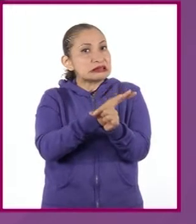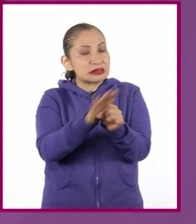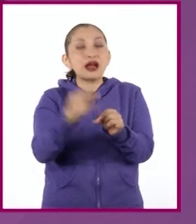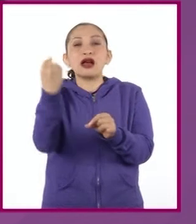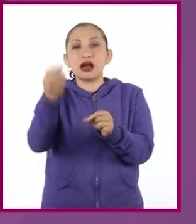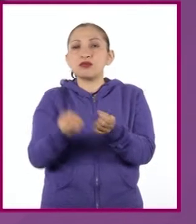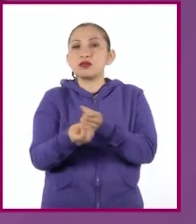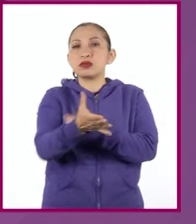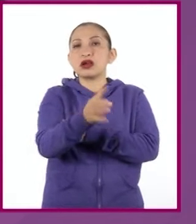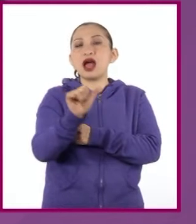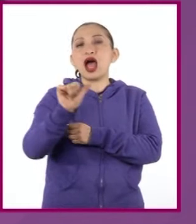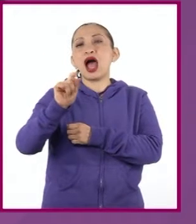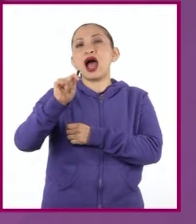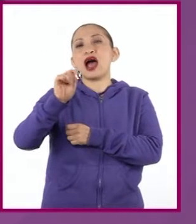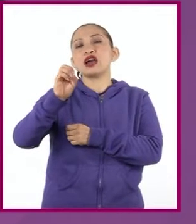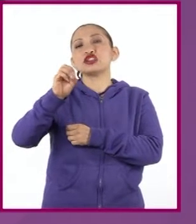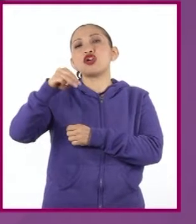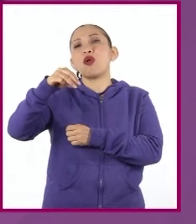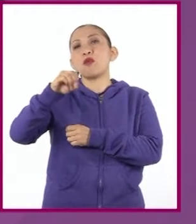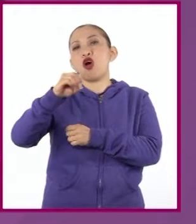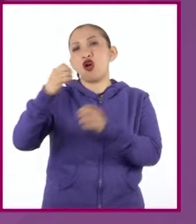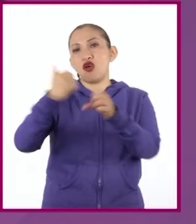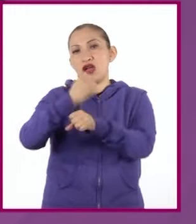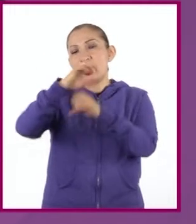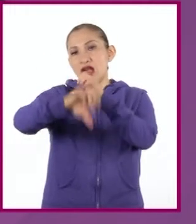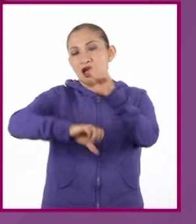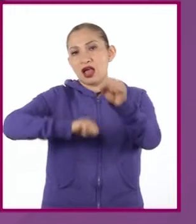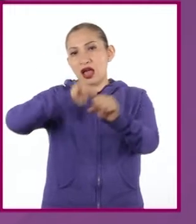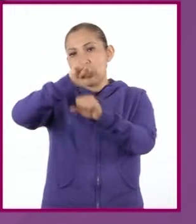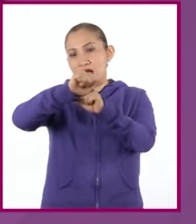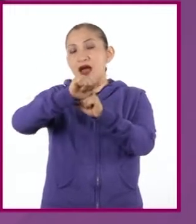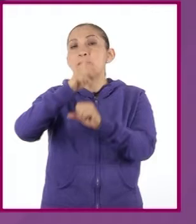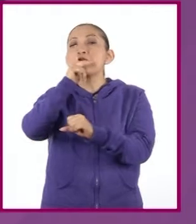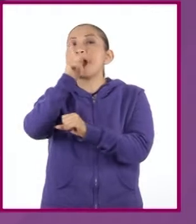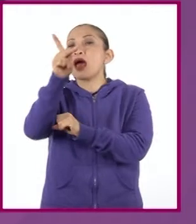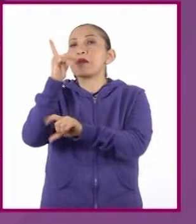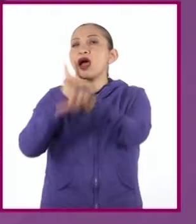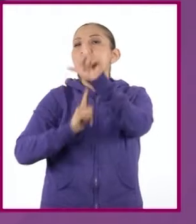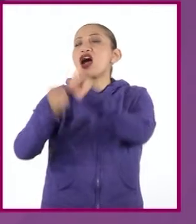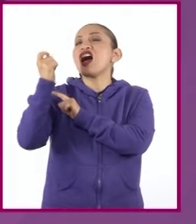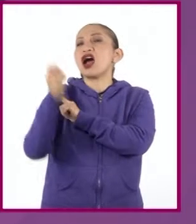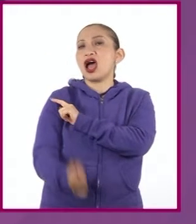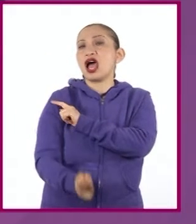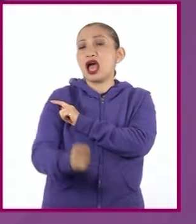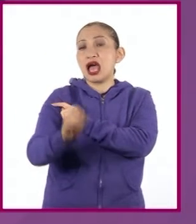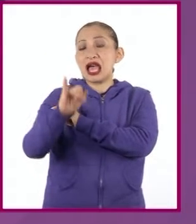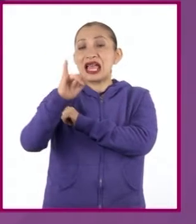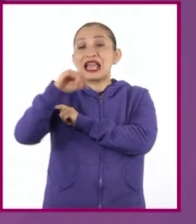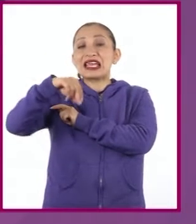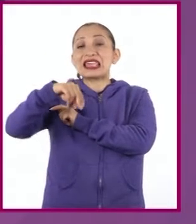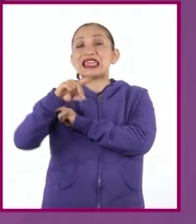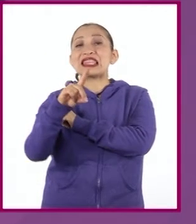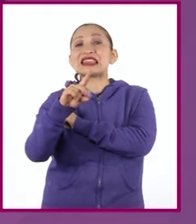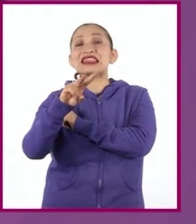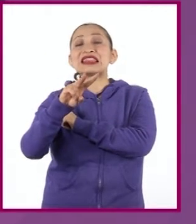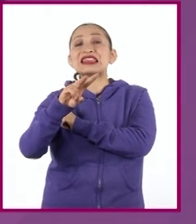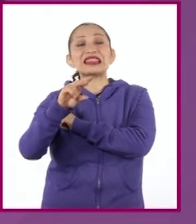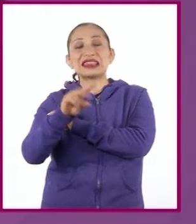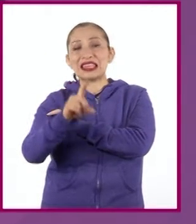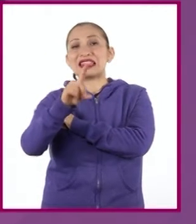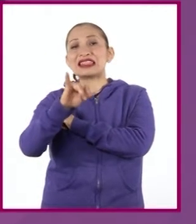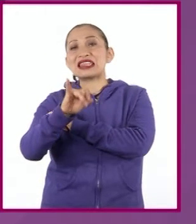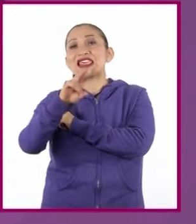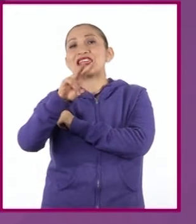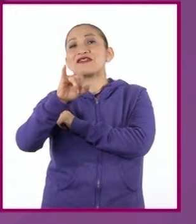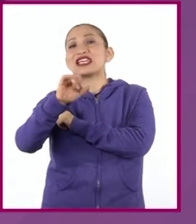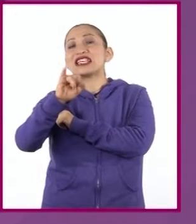eso le llamaron átomo, una palabra griega que significa indivisible. Ahora sabemos